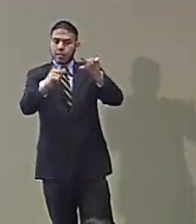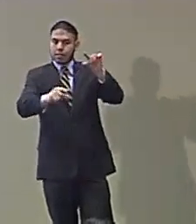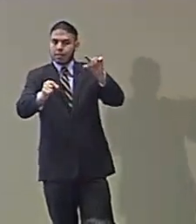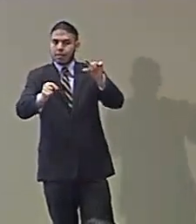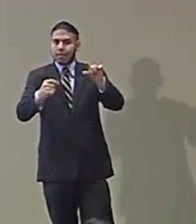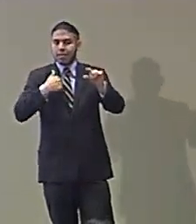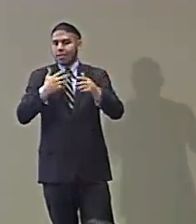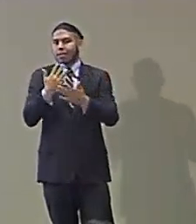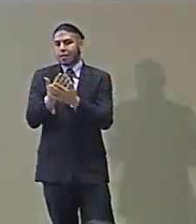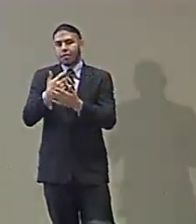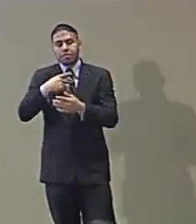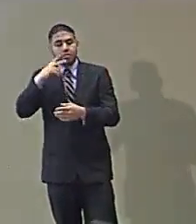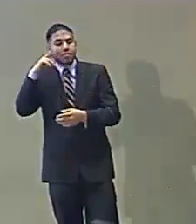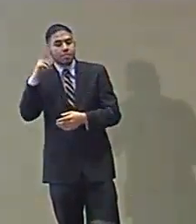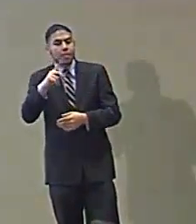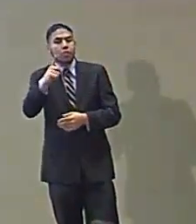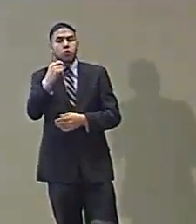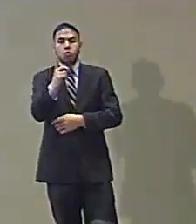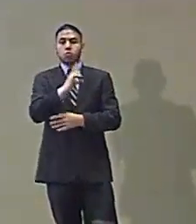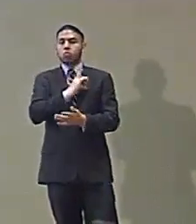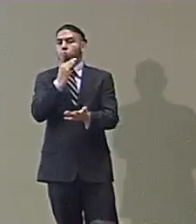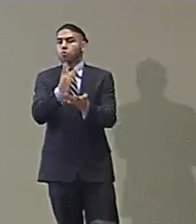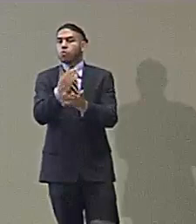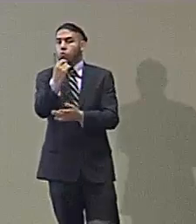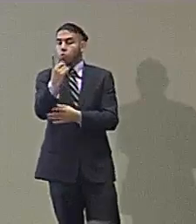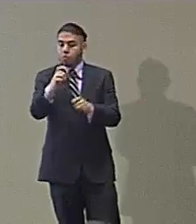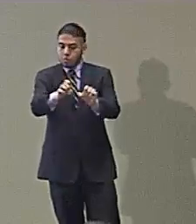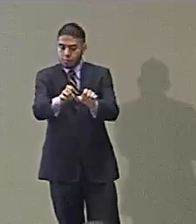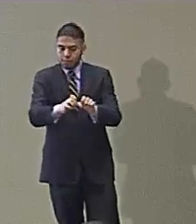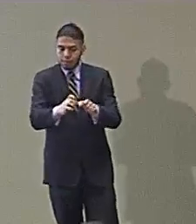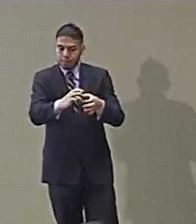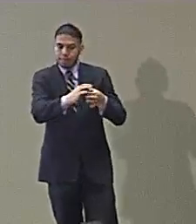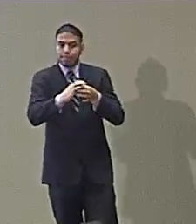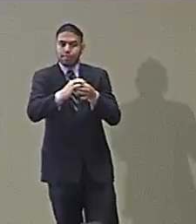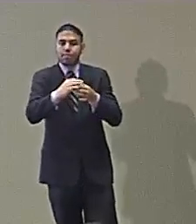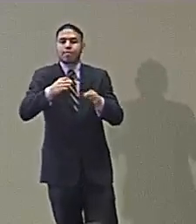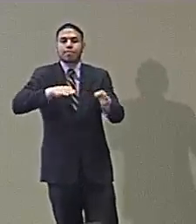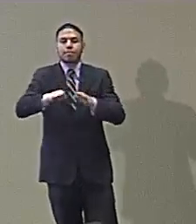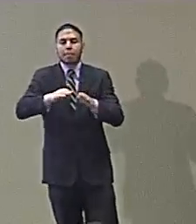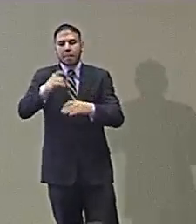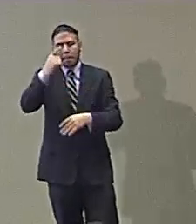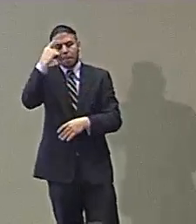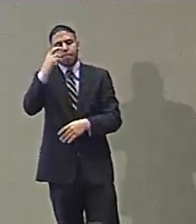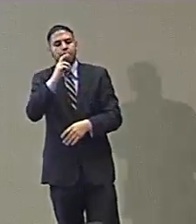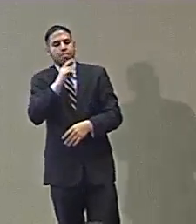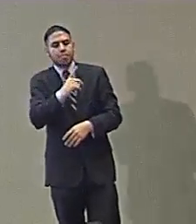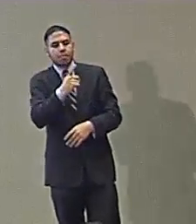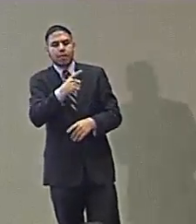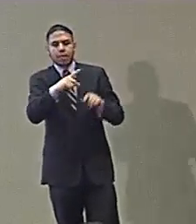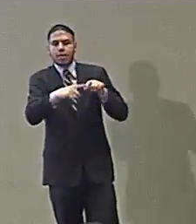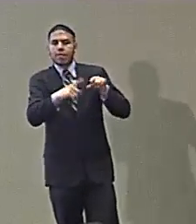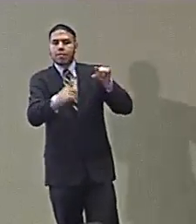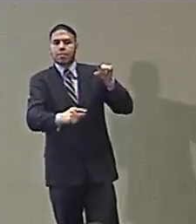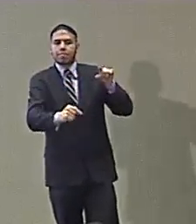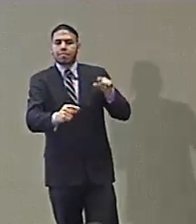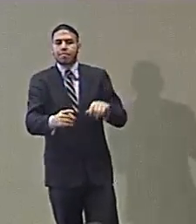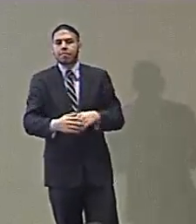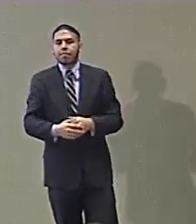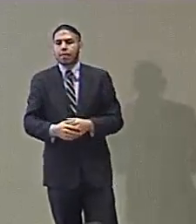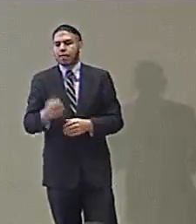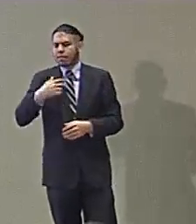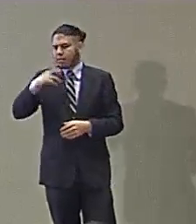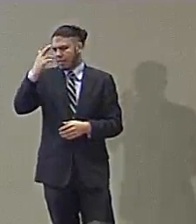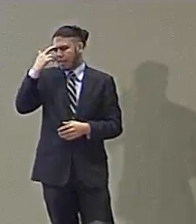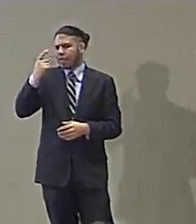también como un solo equipo que estamos trabajando todos juntos por el bien de nuestro país y quizá más recordar algunas cifras porque